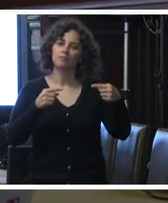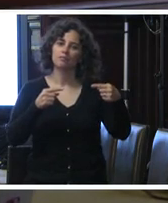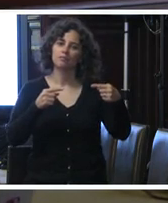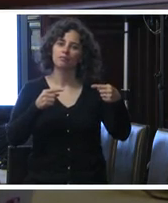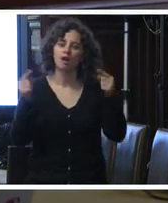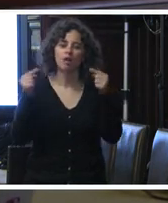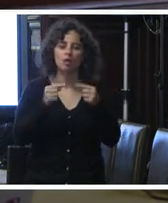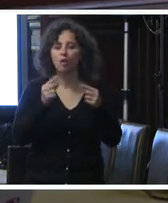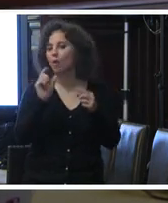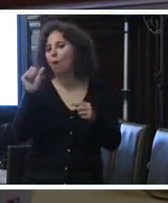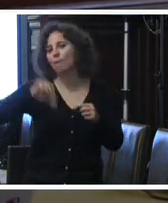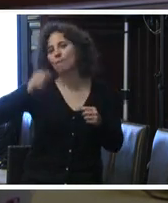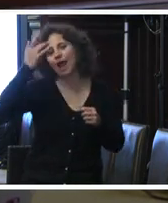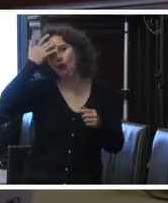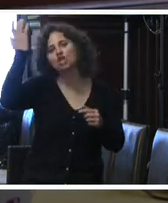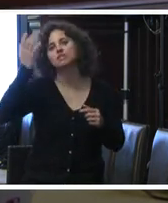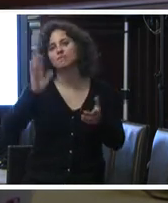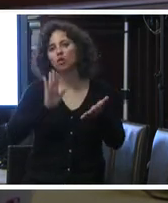este mal concepto de